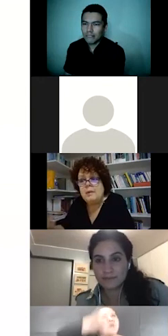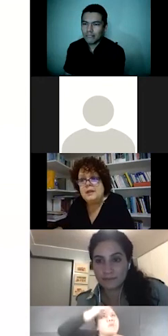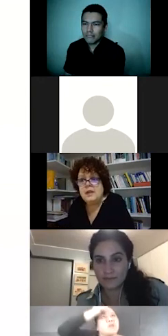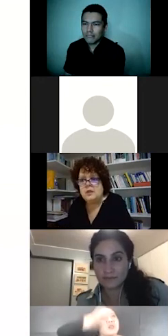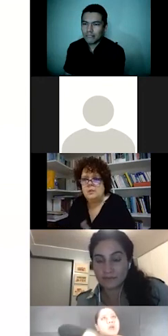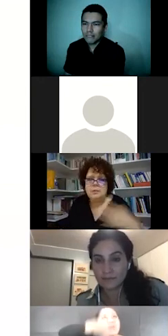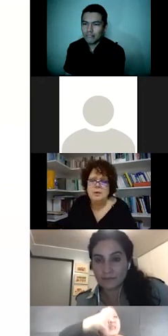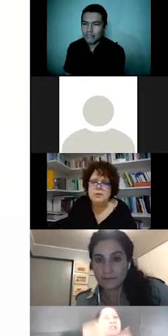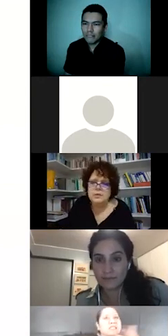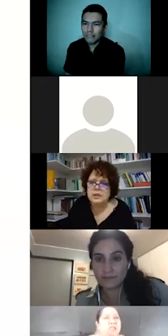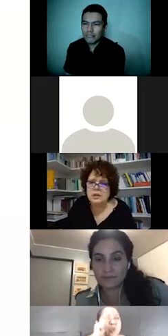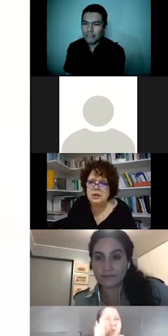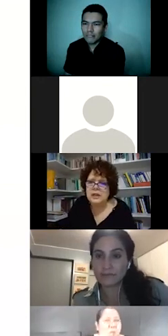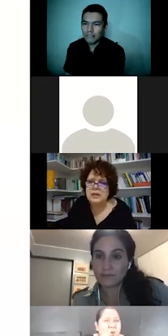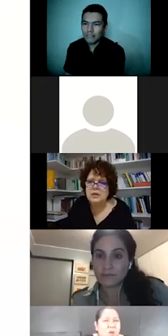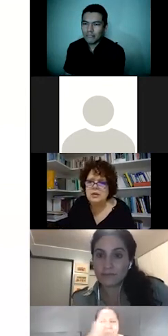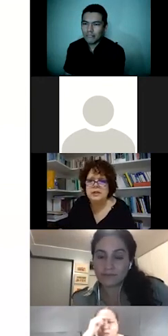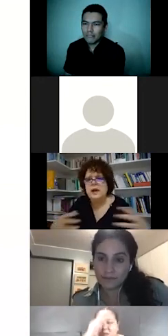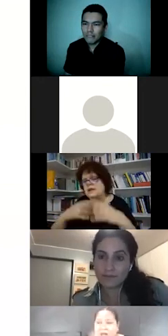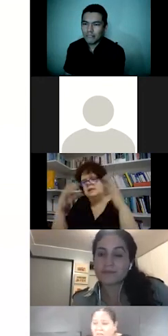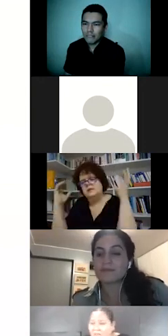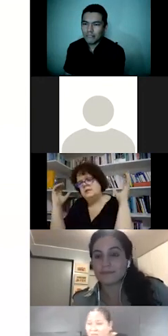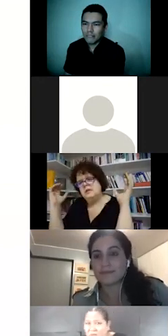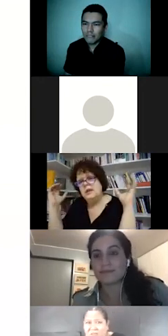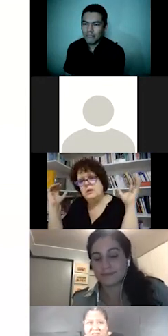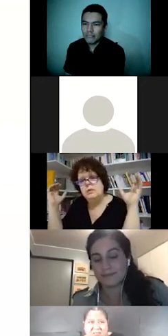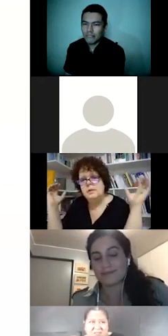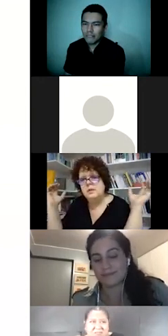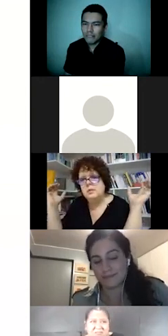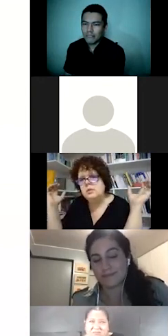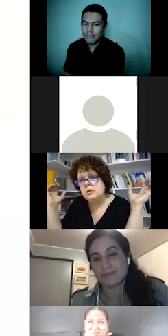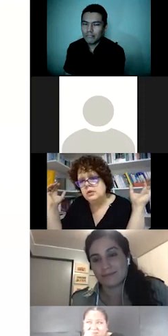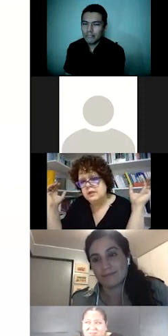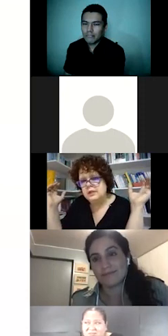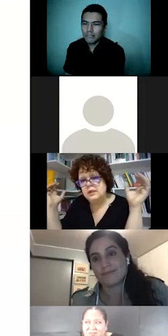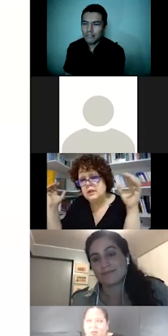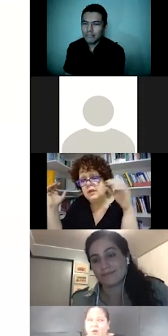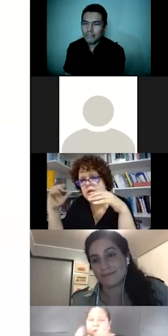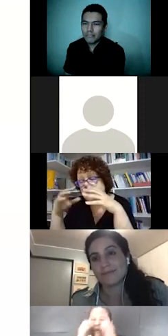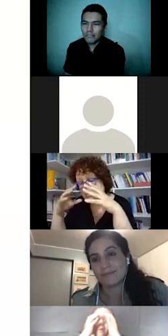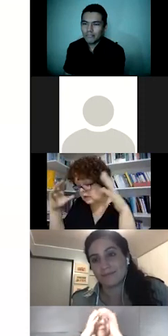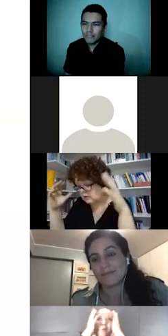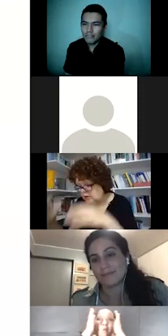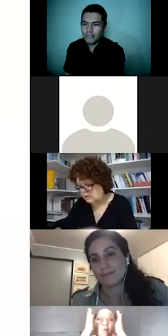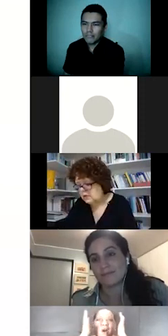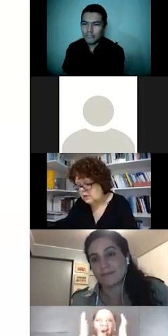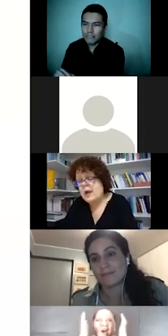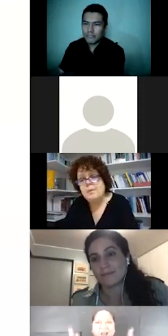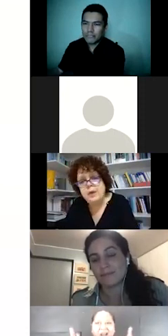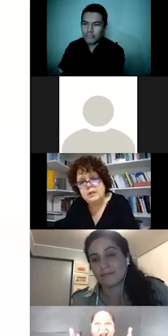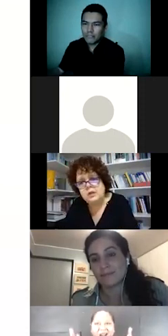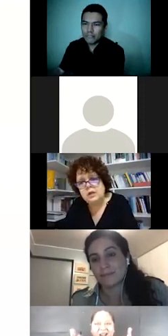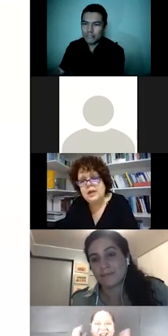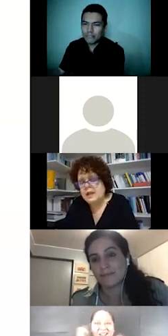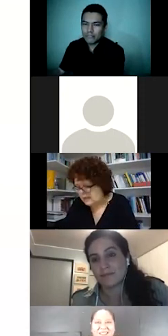va aprendiendo va funcionándole con el hijo y ya es el descubrimiento del mundo, ¿entiendes? O sea, no, es otra cosa. Entonces,